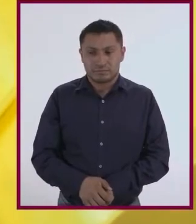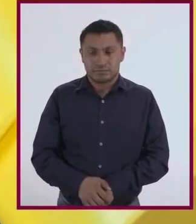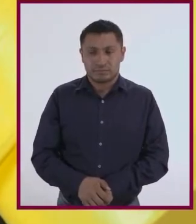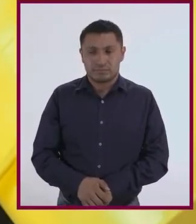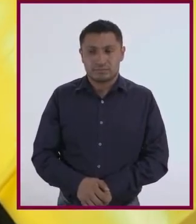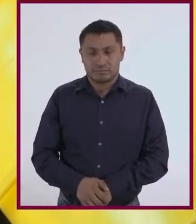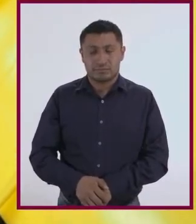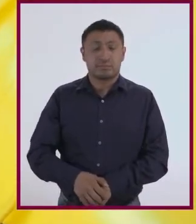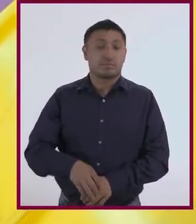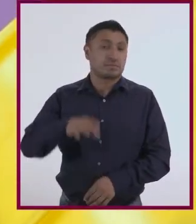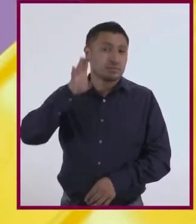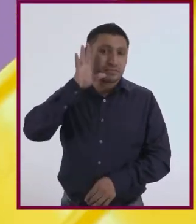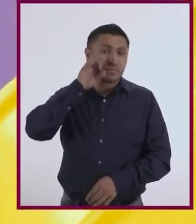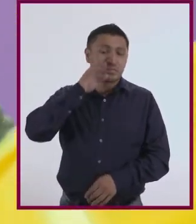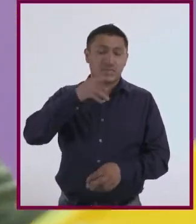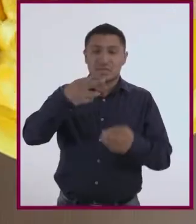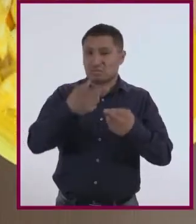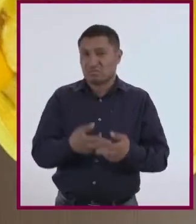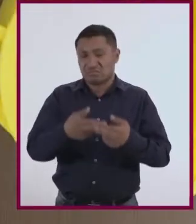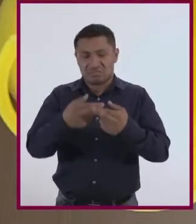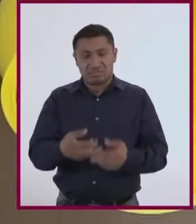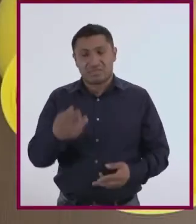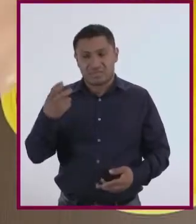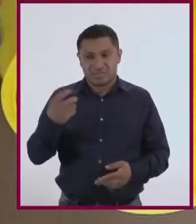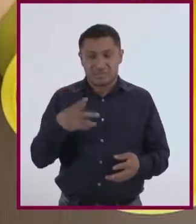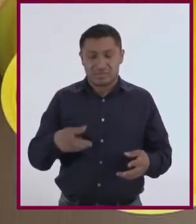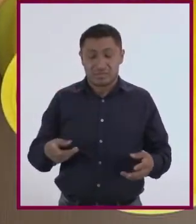cáscaras de naranjas partidas,